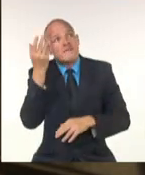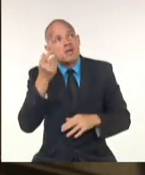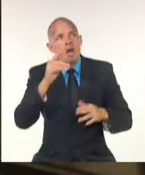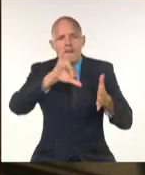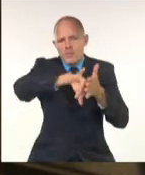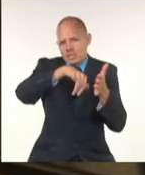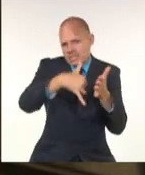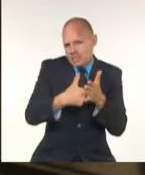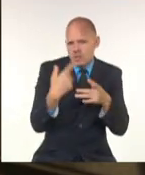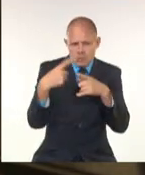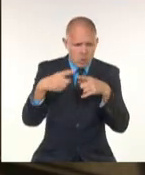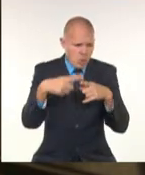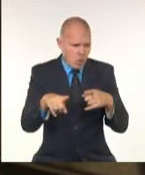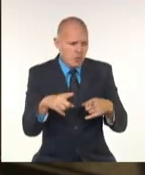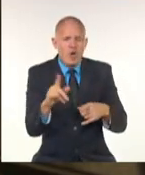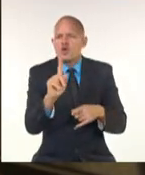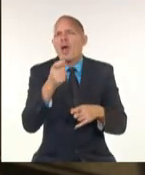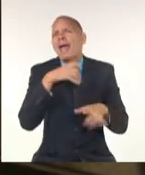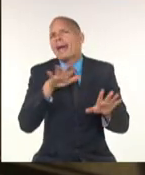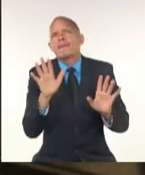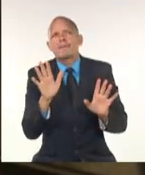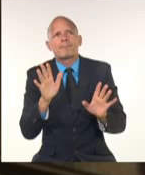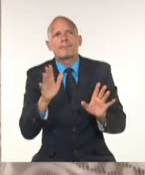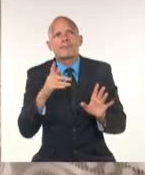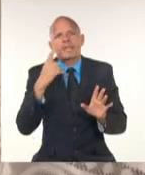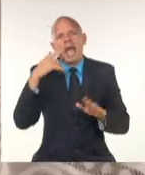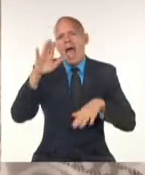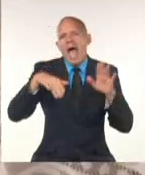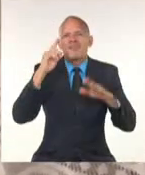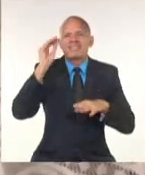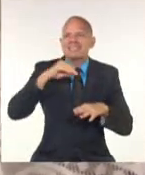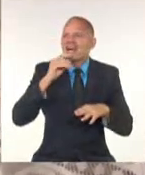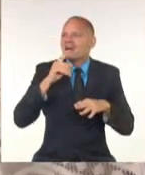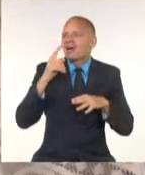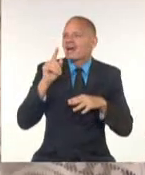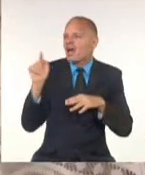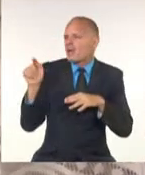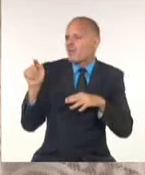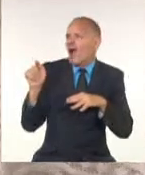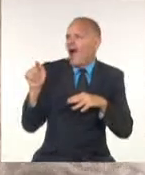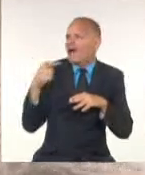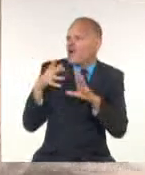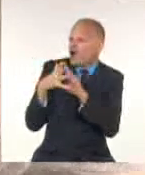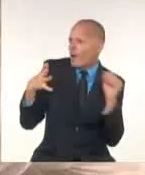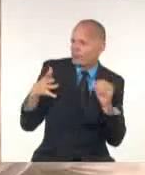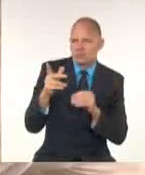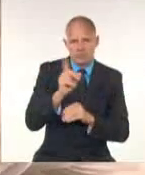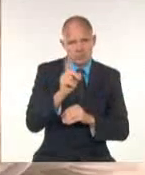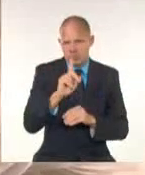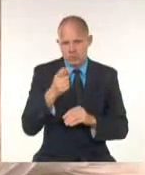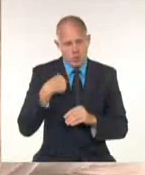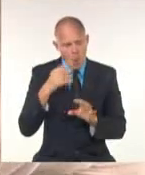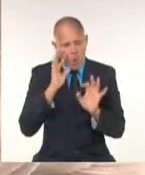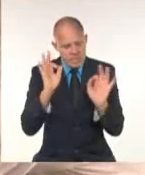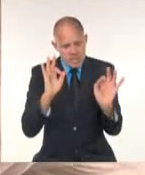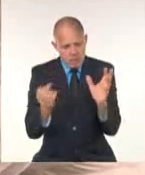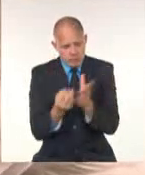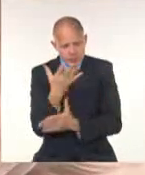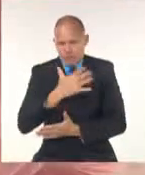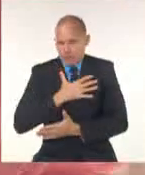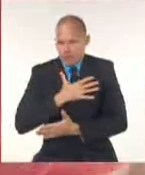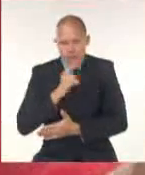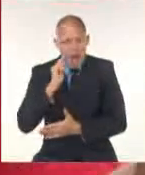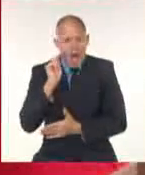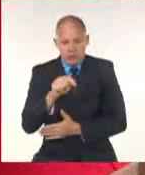repliquen lo que ocurre en las instituciones, sino que tengan algo novedoso siempre. La cultura va a